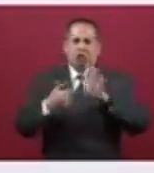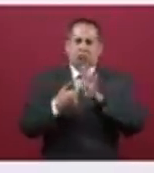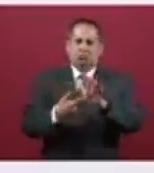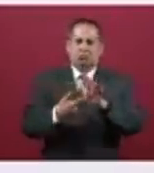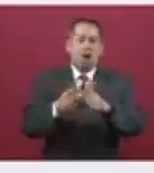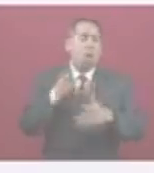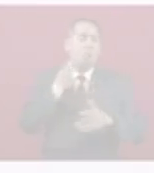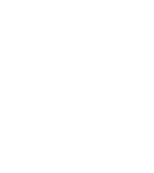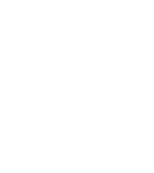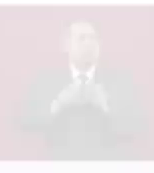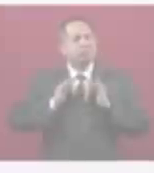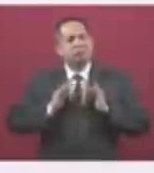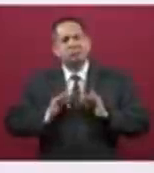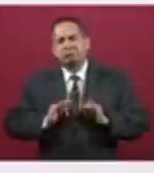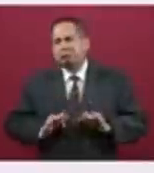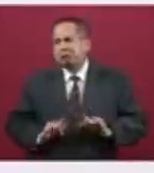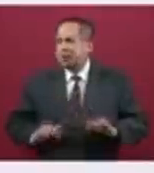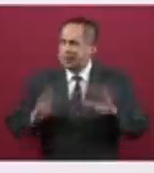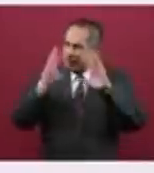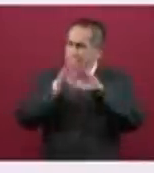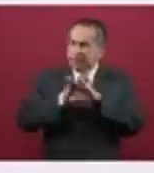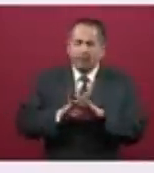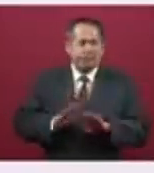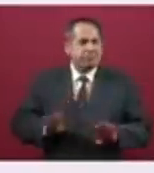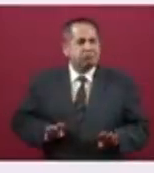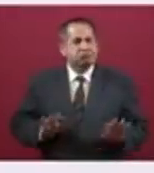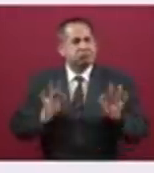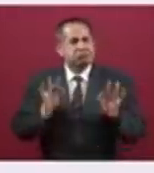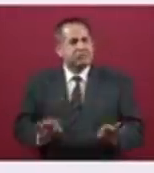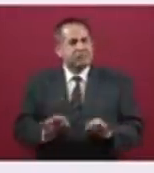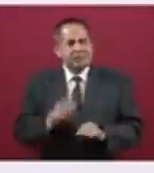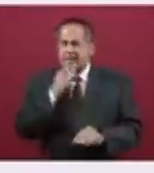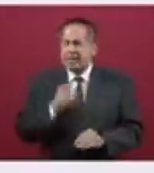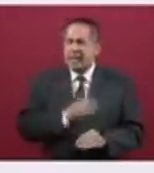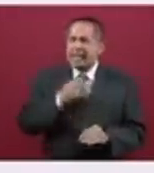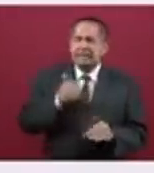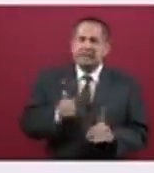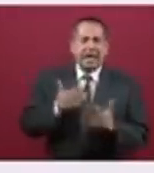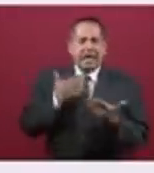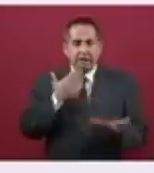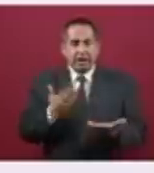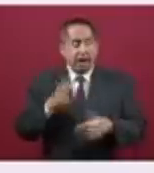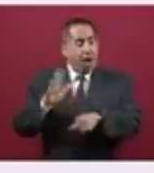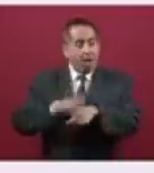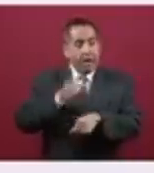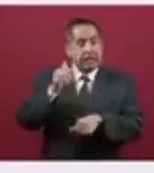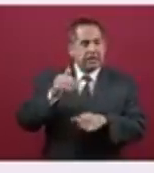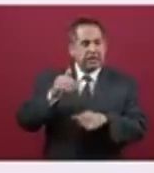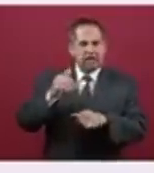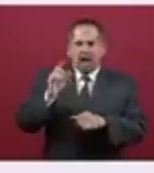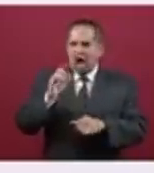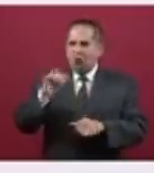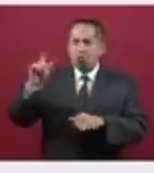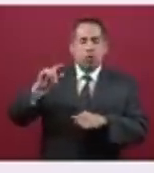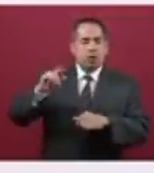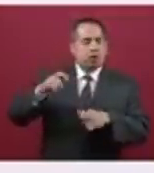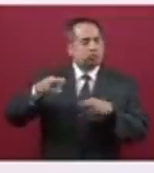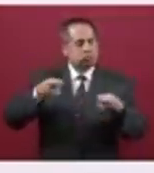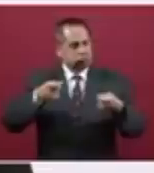de política económica. Se adquiere mayor autoridad política y